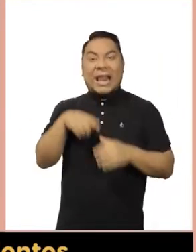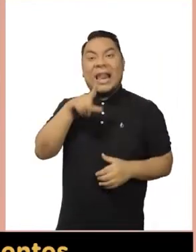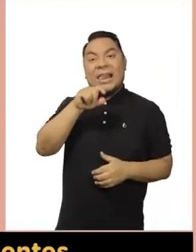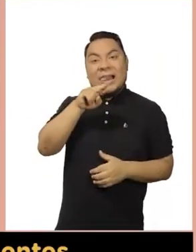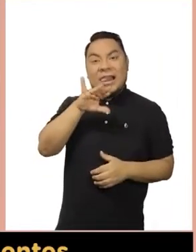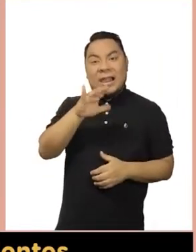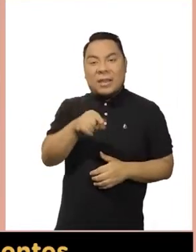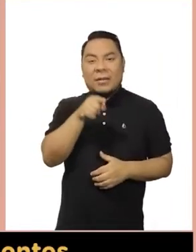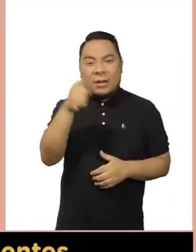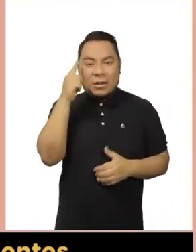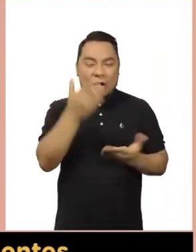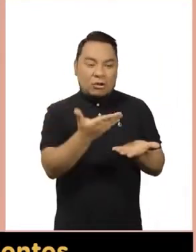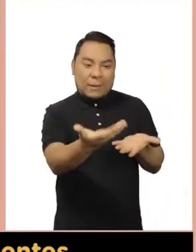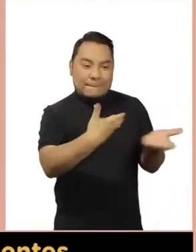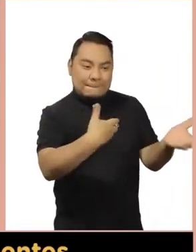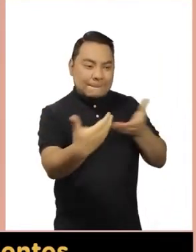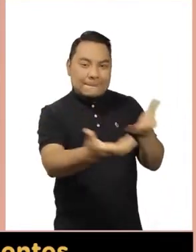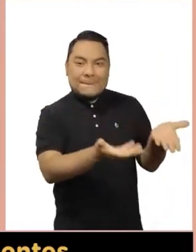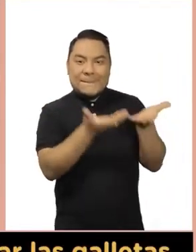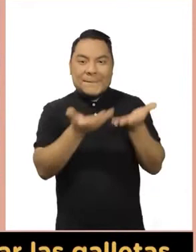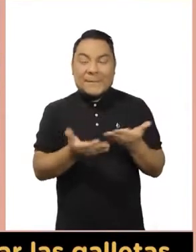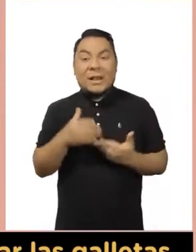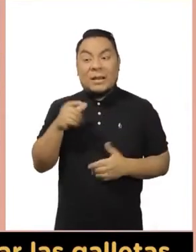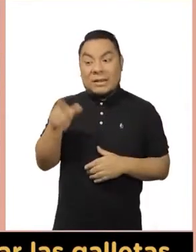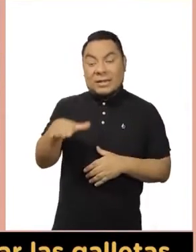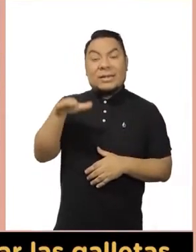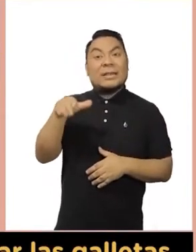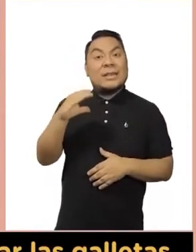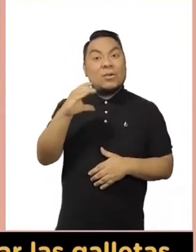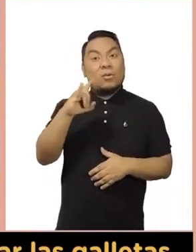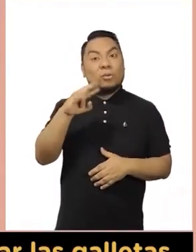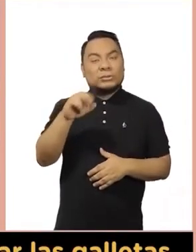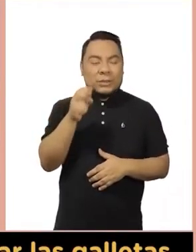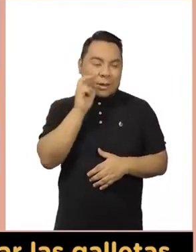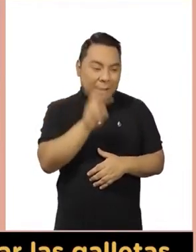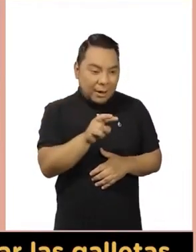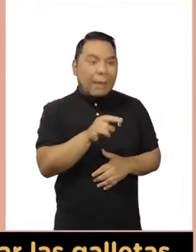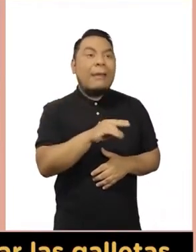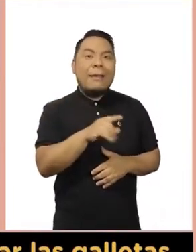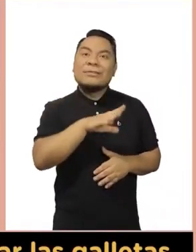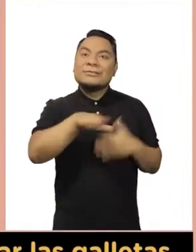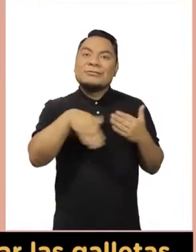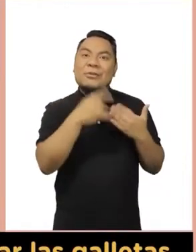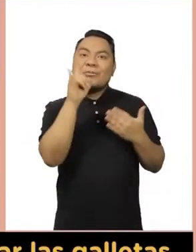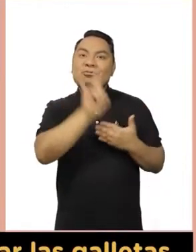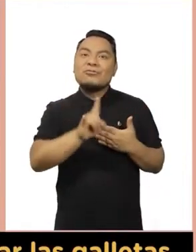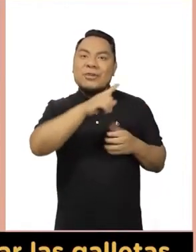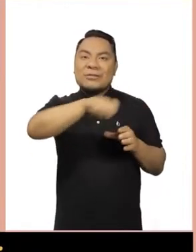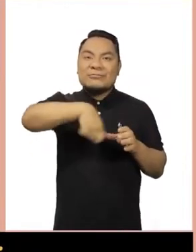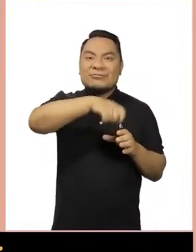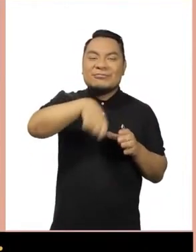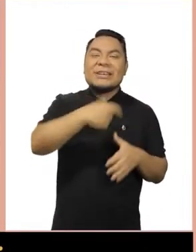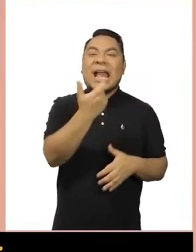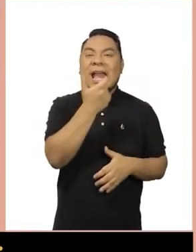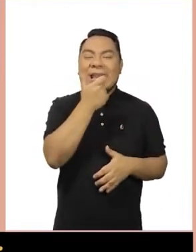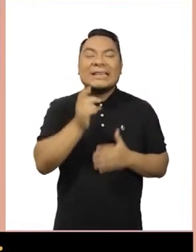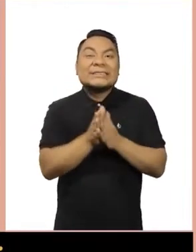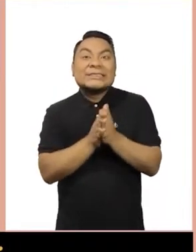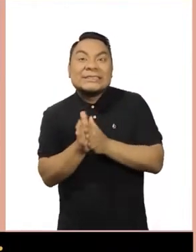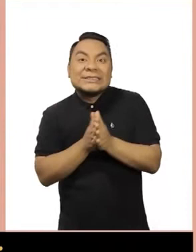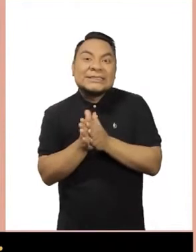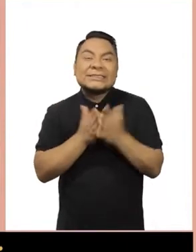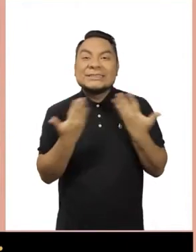Laura, mientras sacaba los ingredientes. Cusi observó todo lo que usarían para preparar las galletas y ya